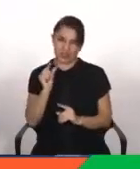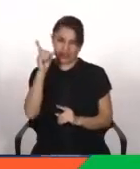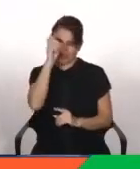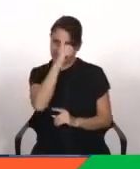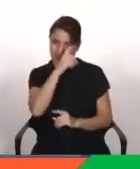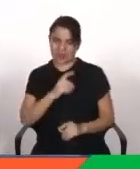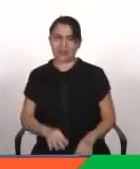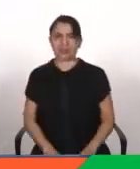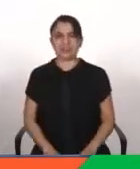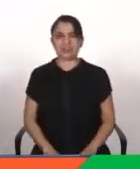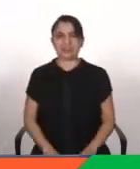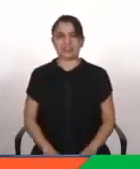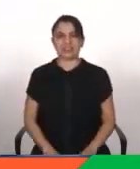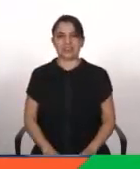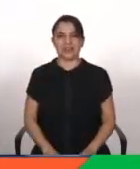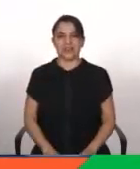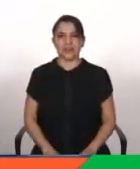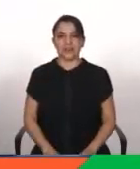¿Paulina?